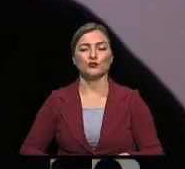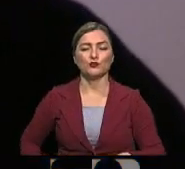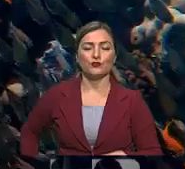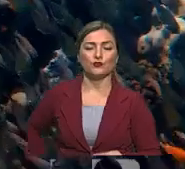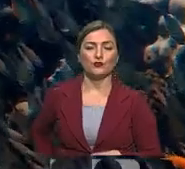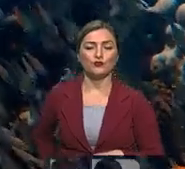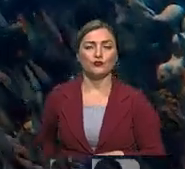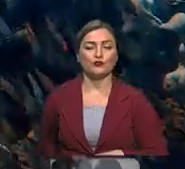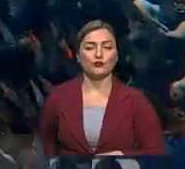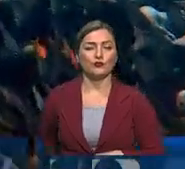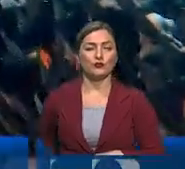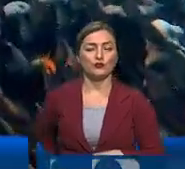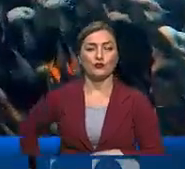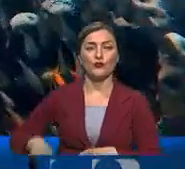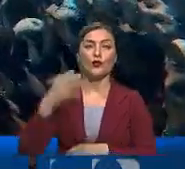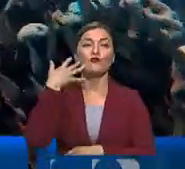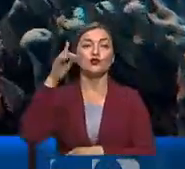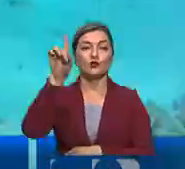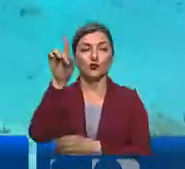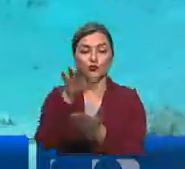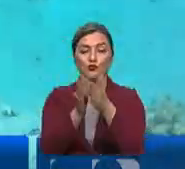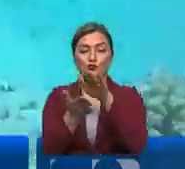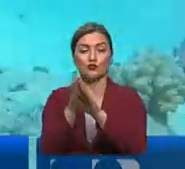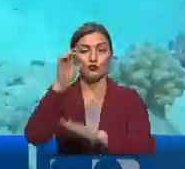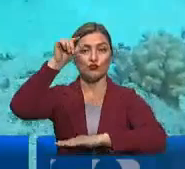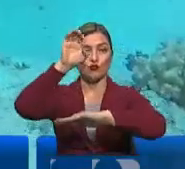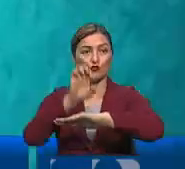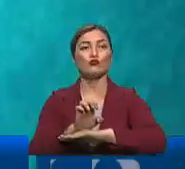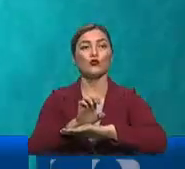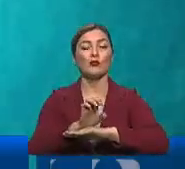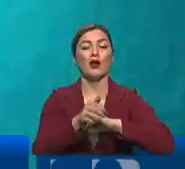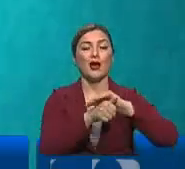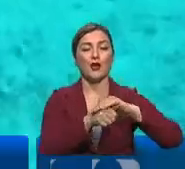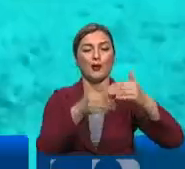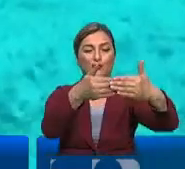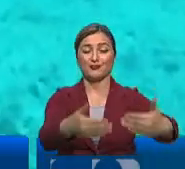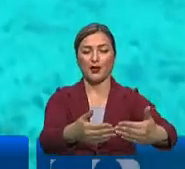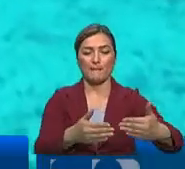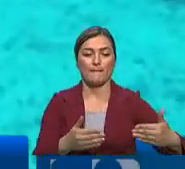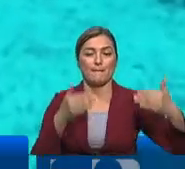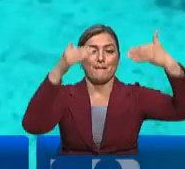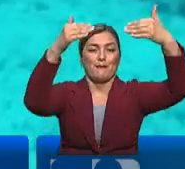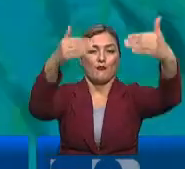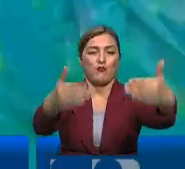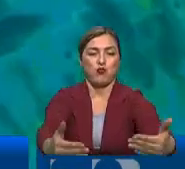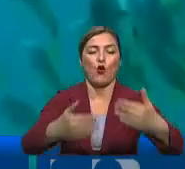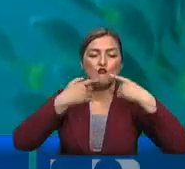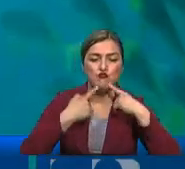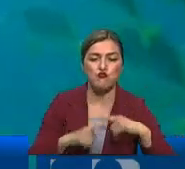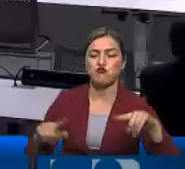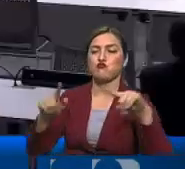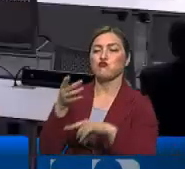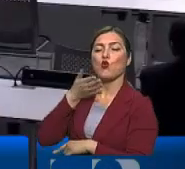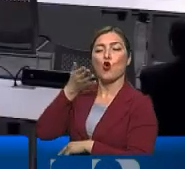They can be agreed. El 1 de noviembre, el gobierno de Ecuador anunció la ampliación de la Reserva Marina de Galápagos. La noticia fue difundida en la Conferencia de las